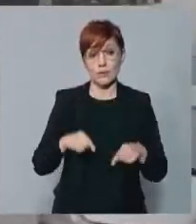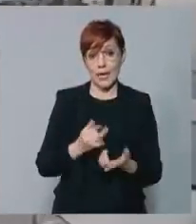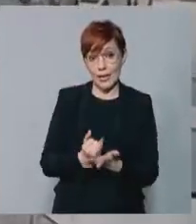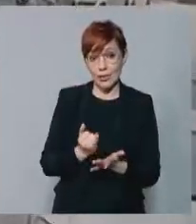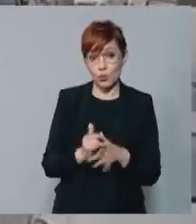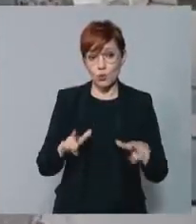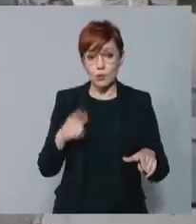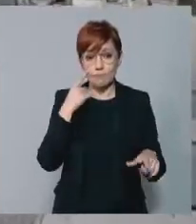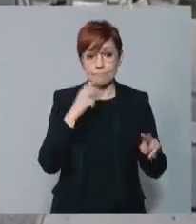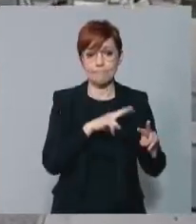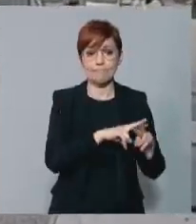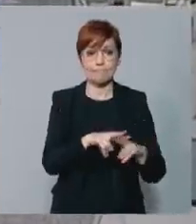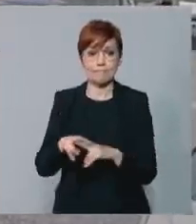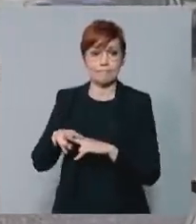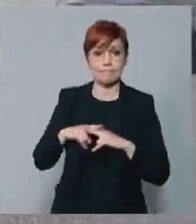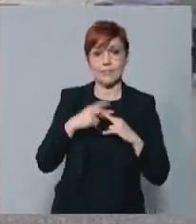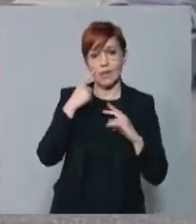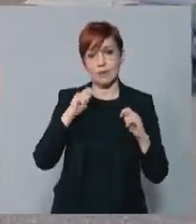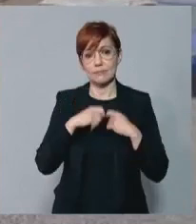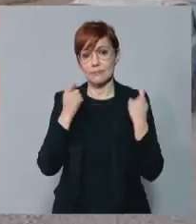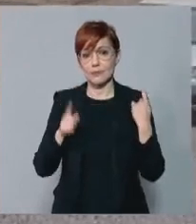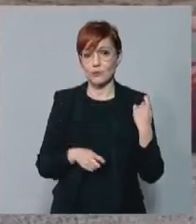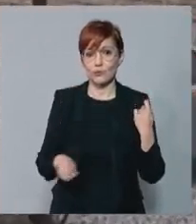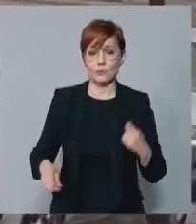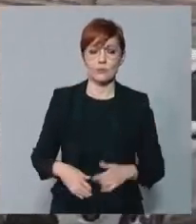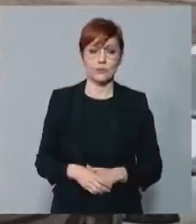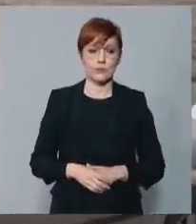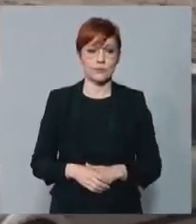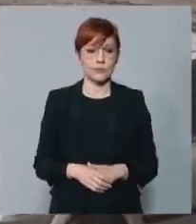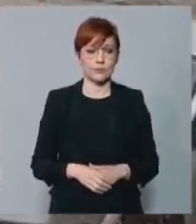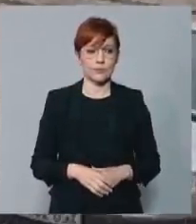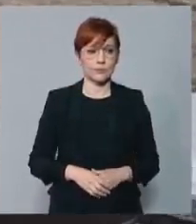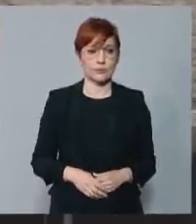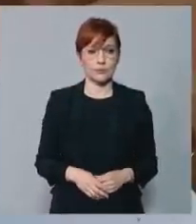se encargarán de evaluar si se han producido o no daños en sus cosechas